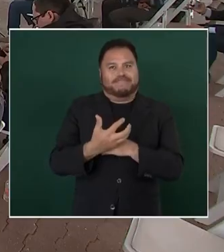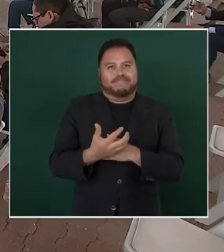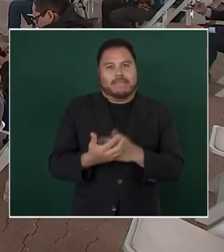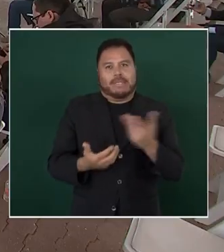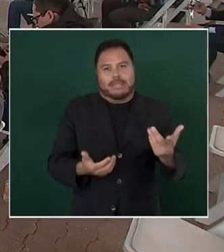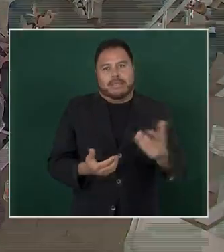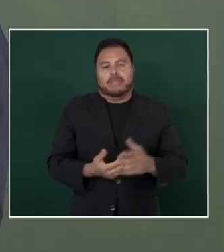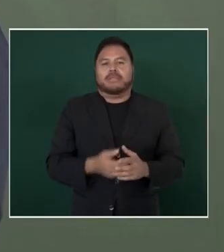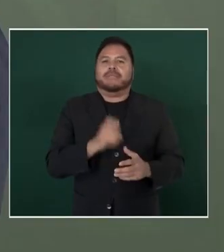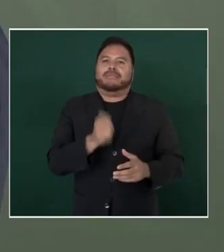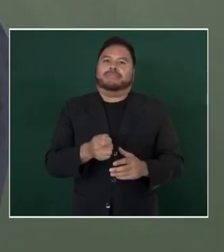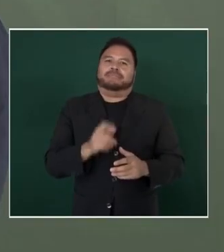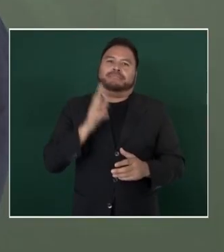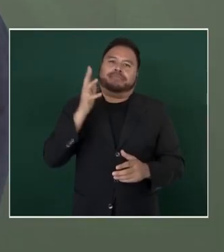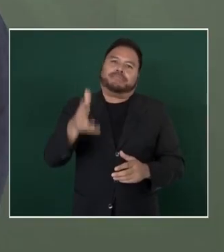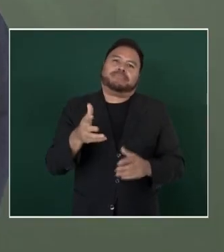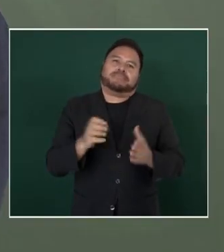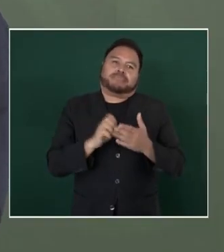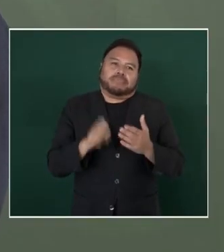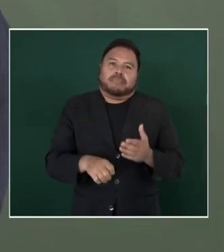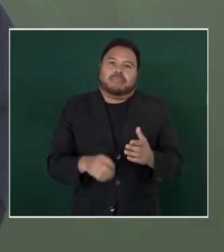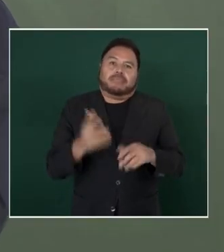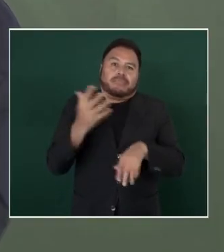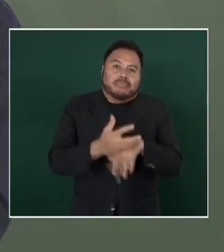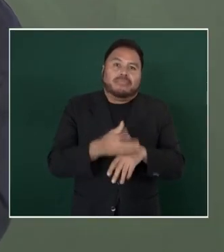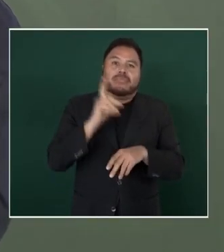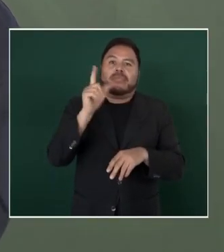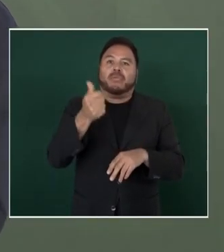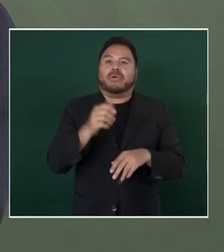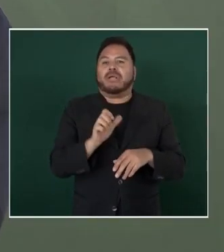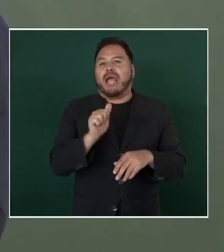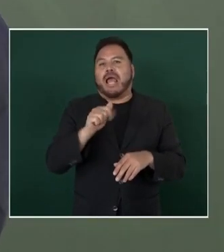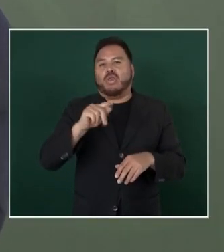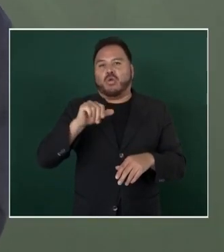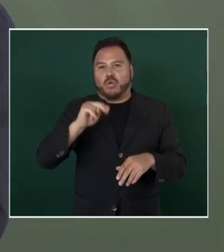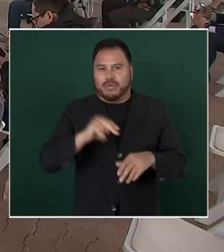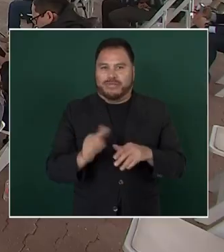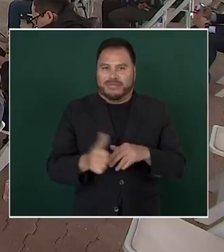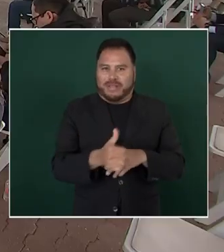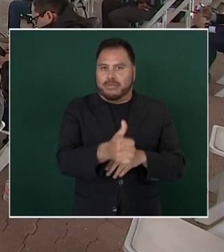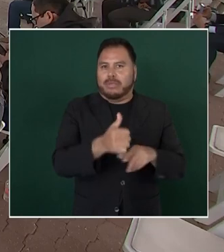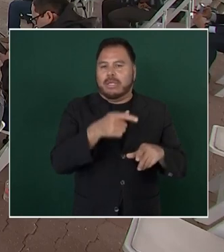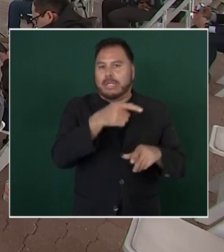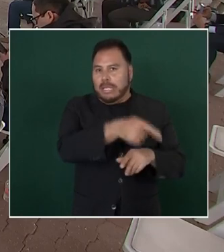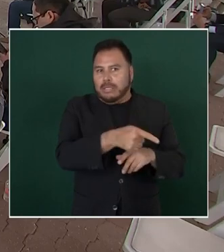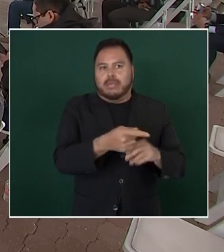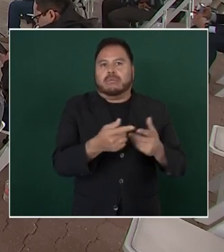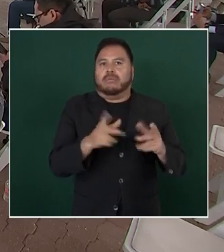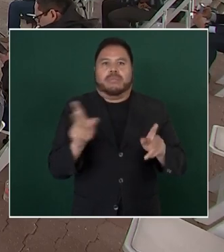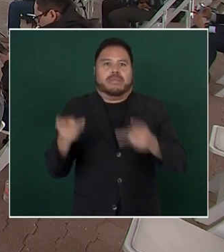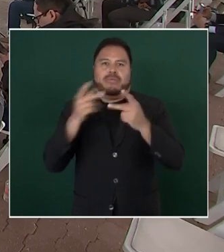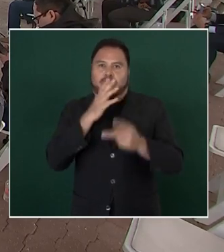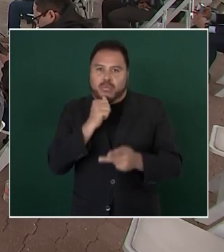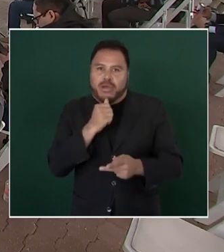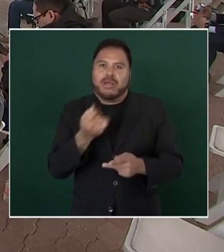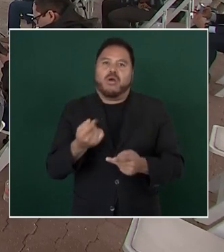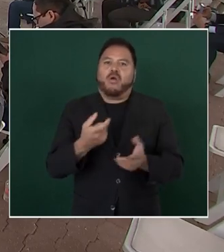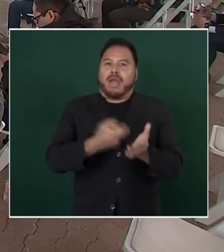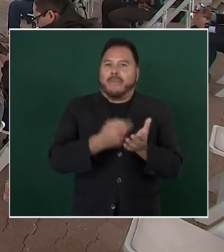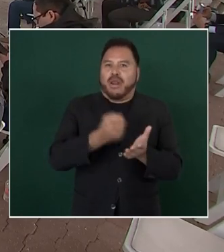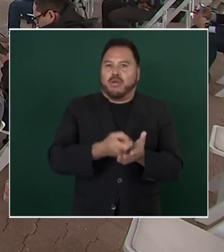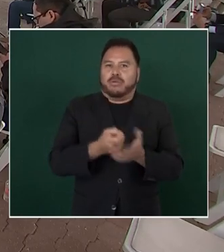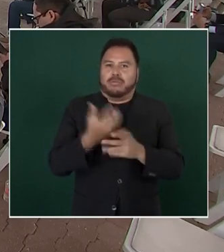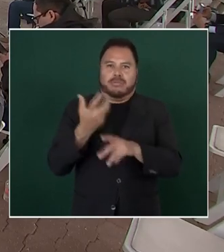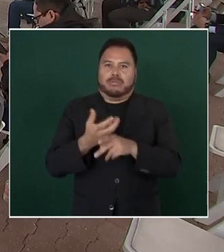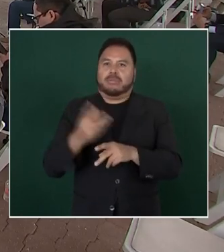impiden, por ejemplo, la venta del atún, la venta del camarón en Estados Unidos. Entonces, ya